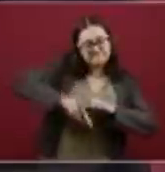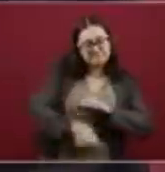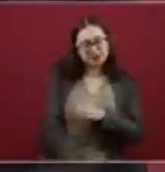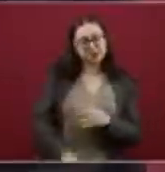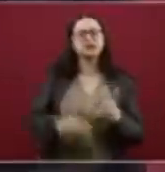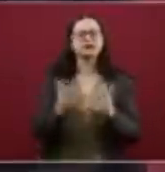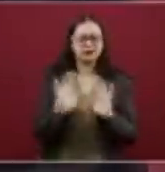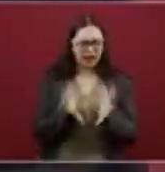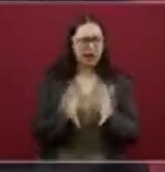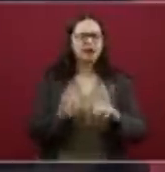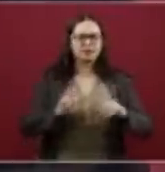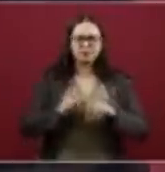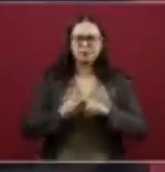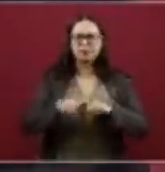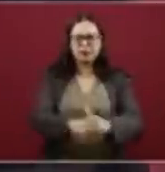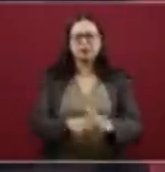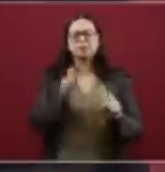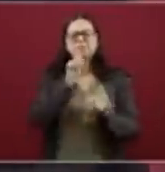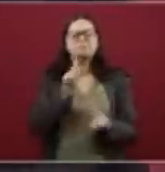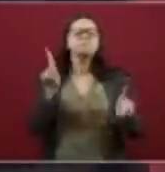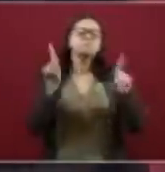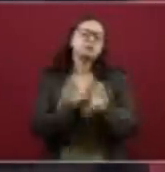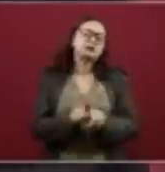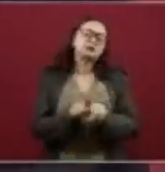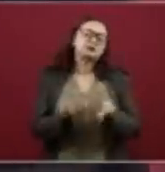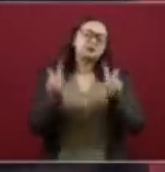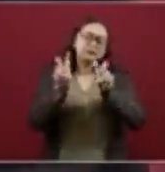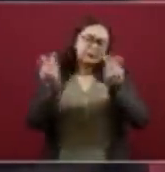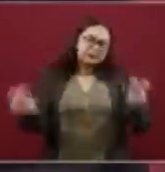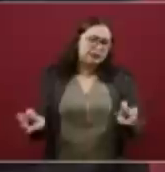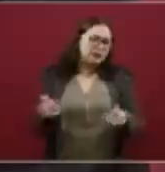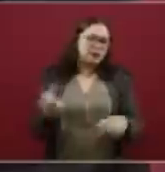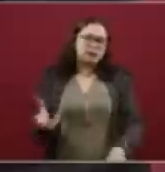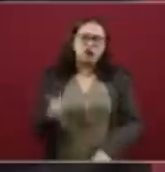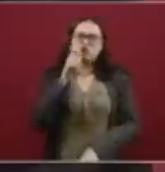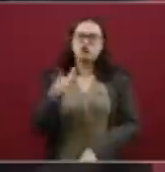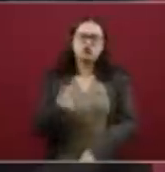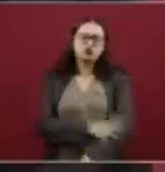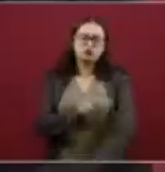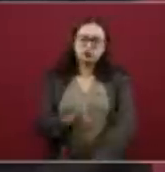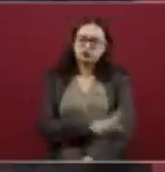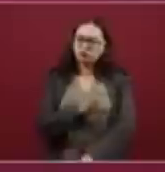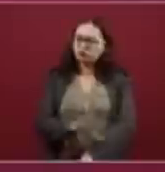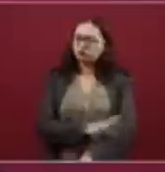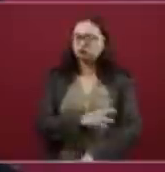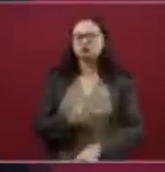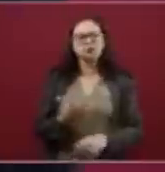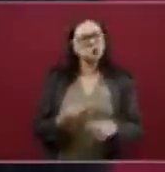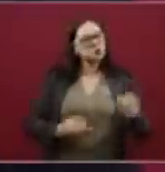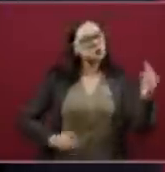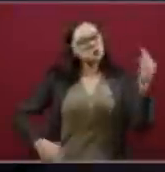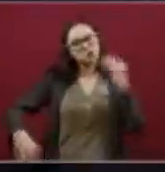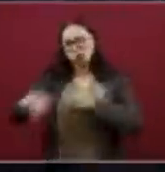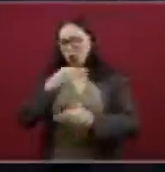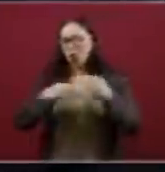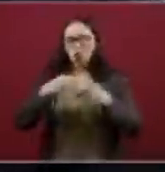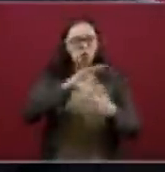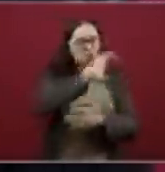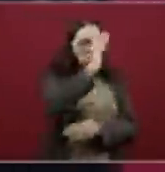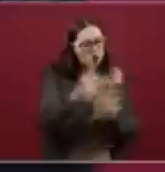Lo mismo en el caso de la industria eléctrica, se están respetando todos los